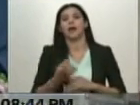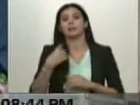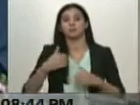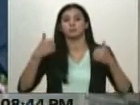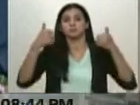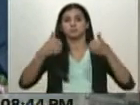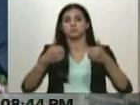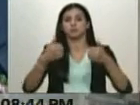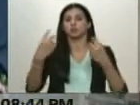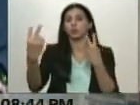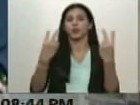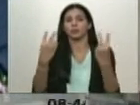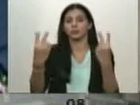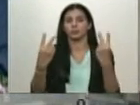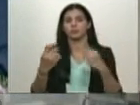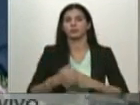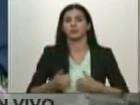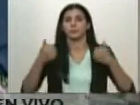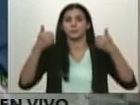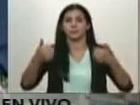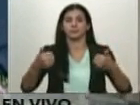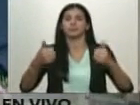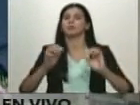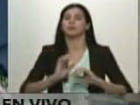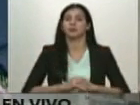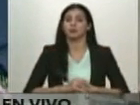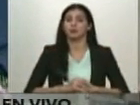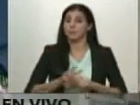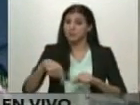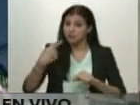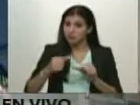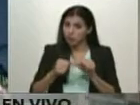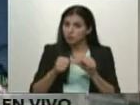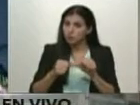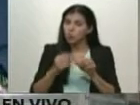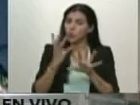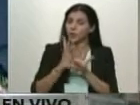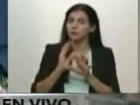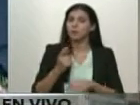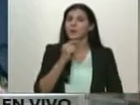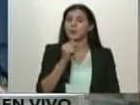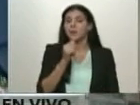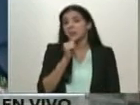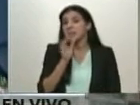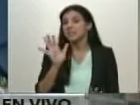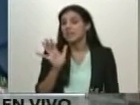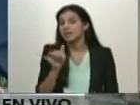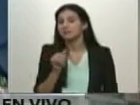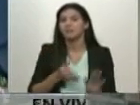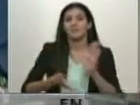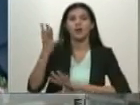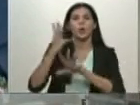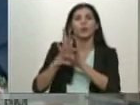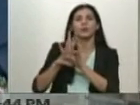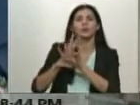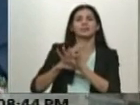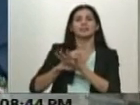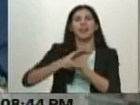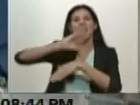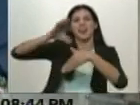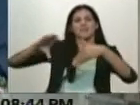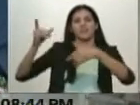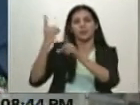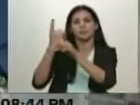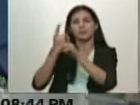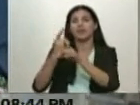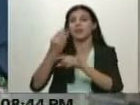la serie 2-2. Mañana continúa la serie, ¿verdad? Para ver quién representa a Venezuela, si los Navegantes del Magallanes o